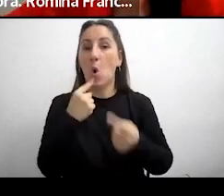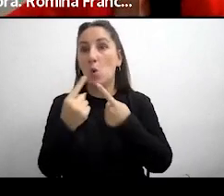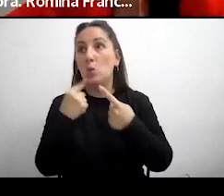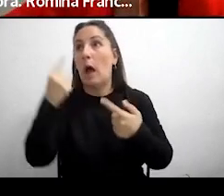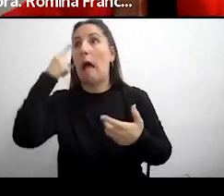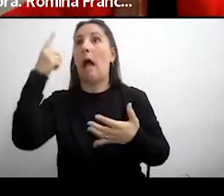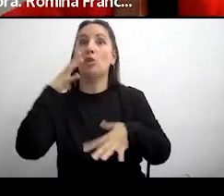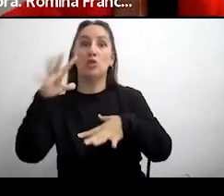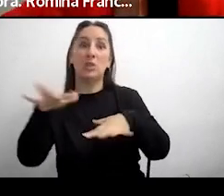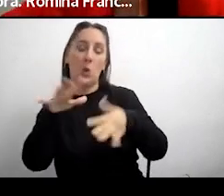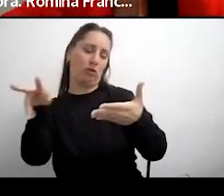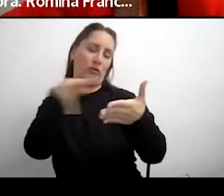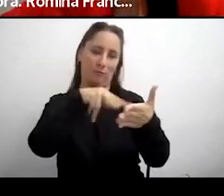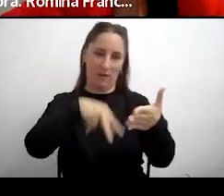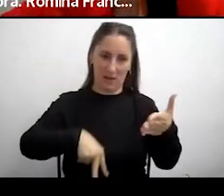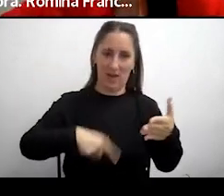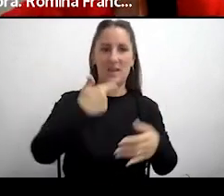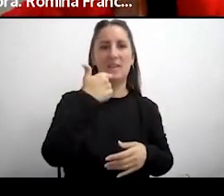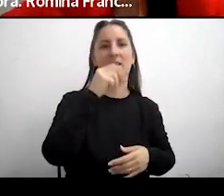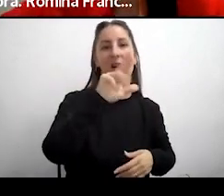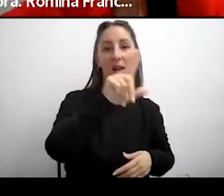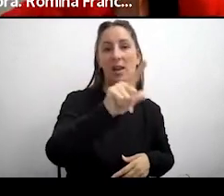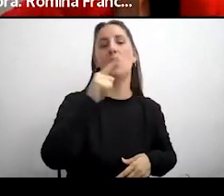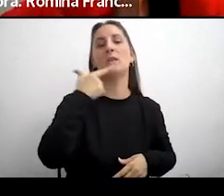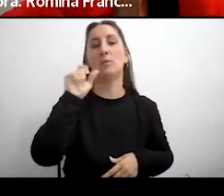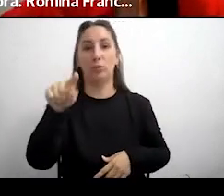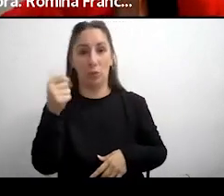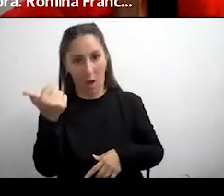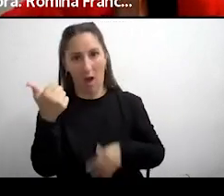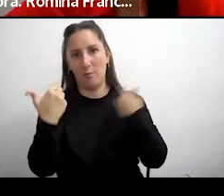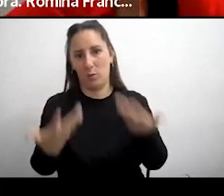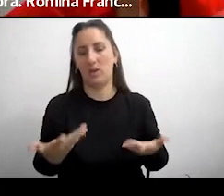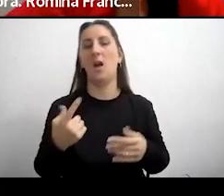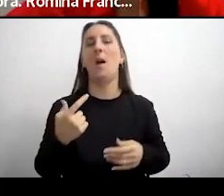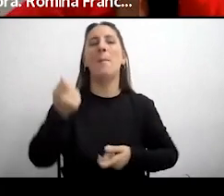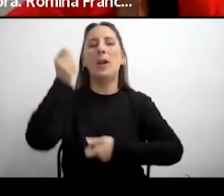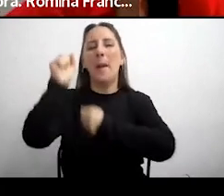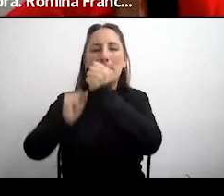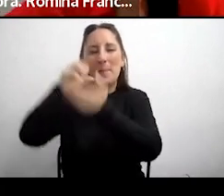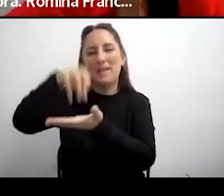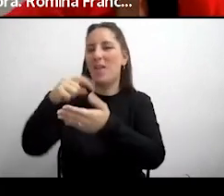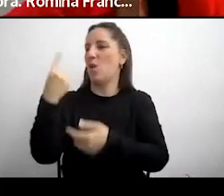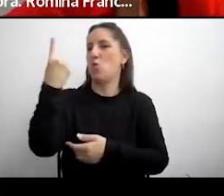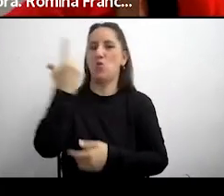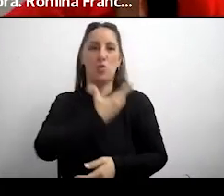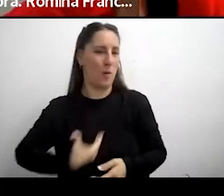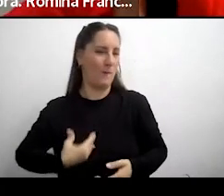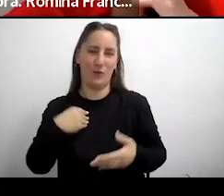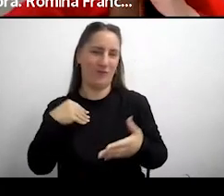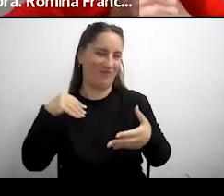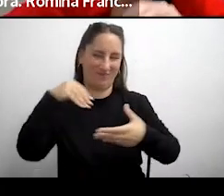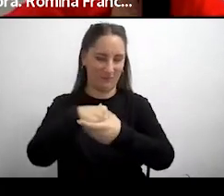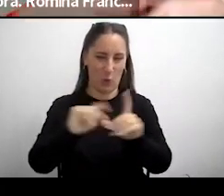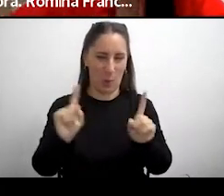tengas casos de SA o SRL, porque en unipersonal no aplica, pero bueno, acá les quise